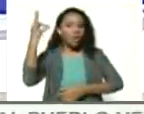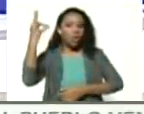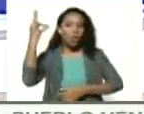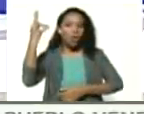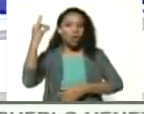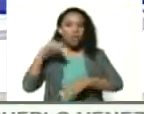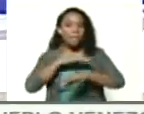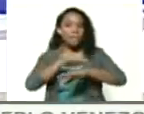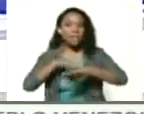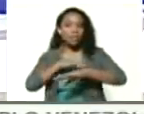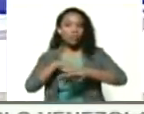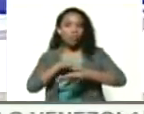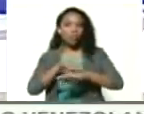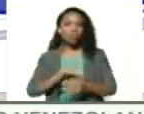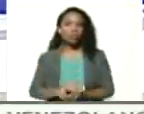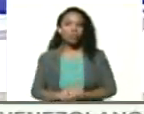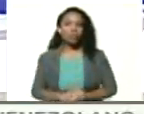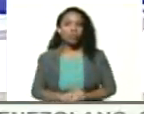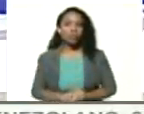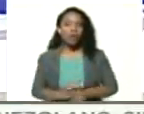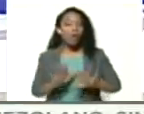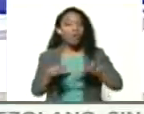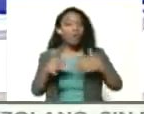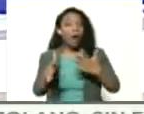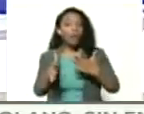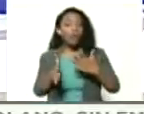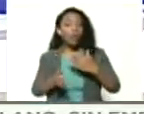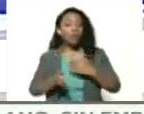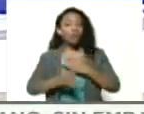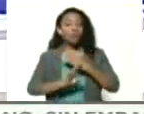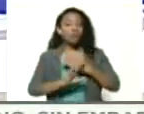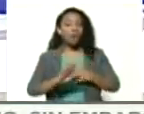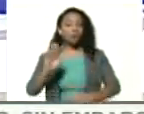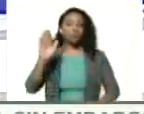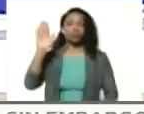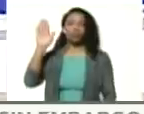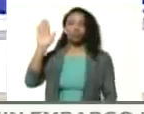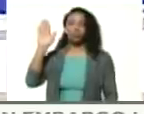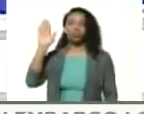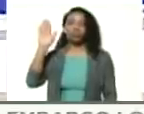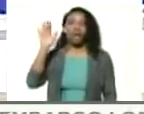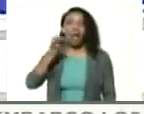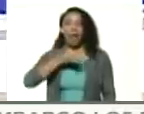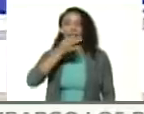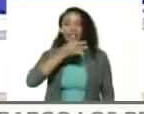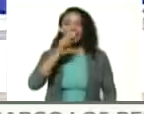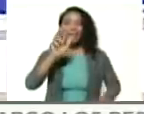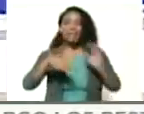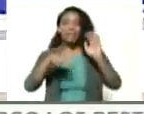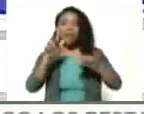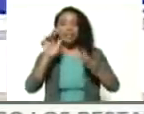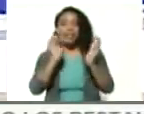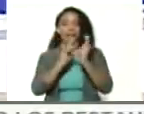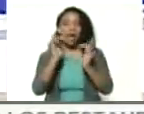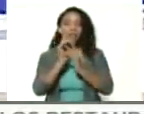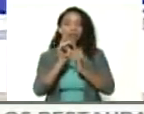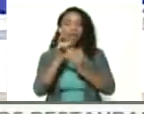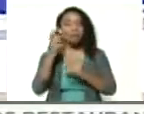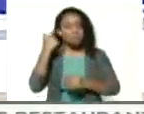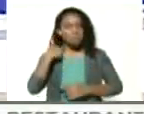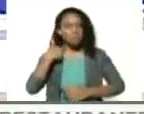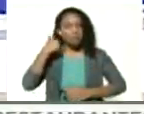de Ministros cuando se estuvieran juramentando en la tarde del 13 de abril, Ernesto,